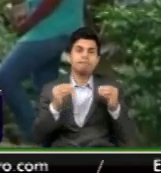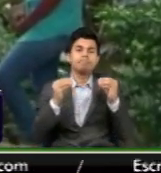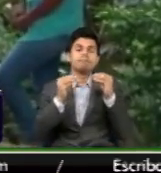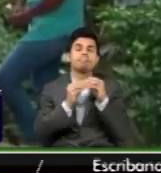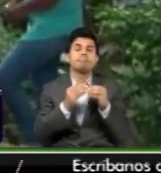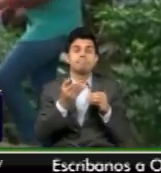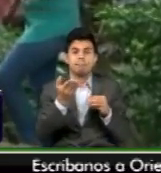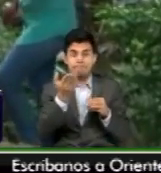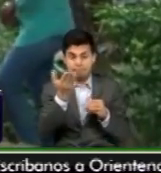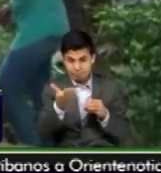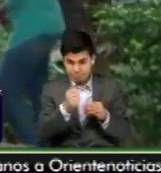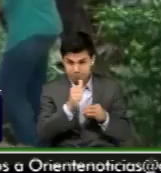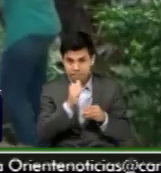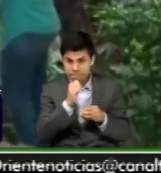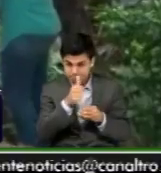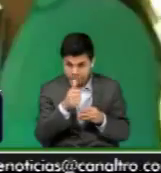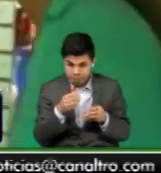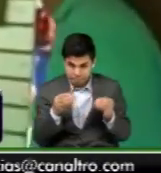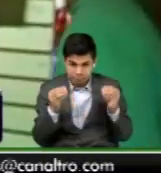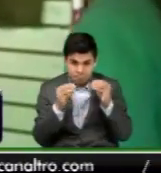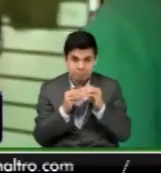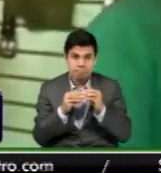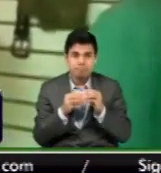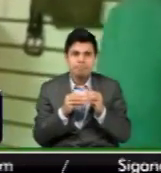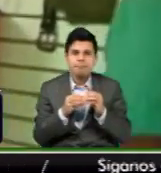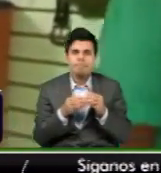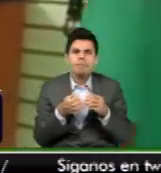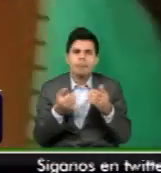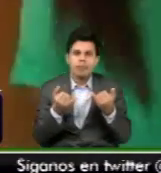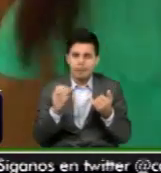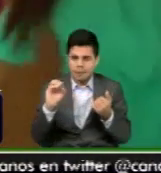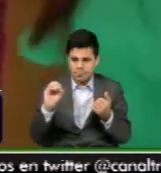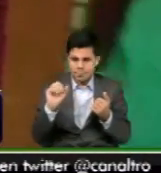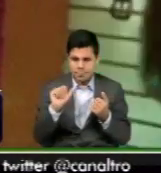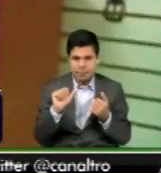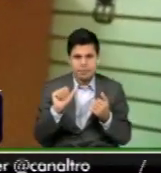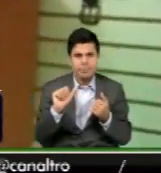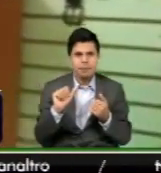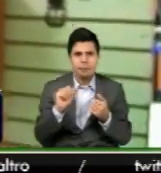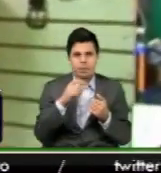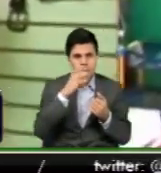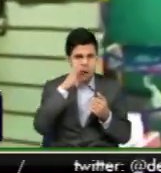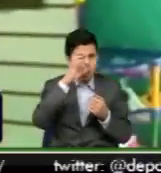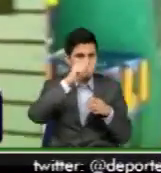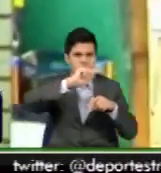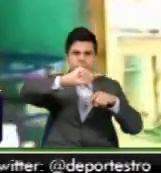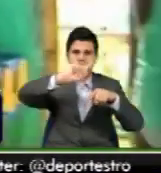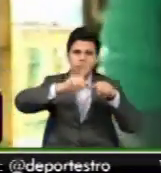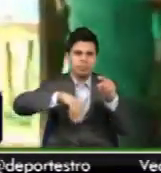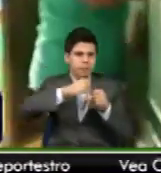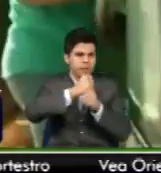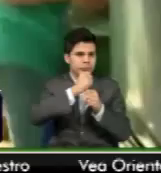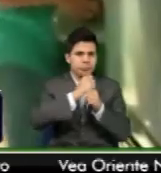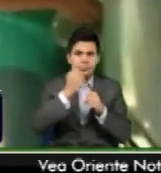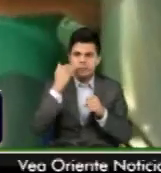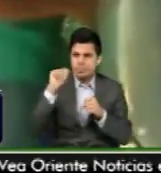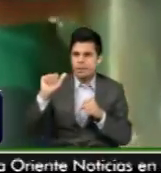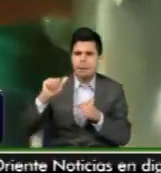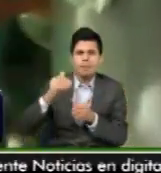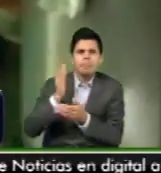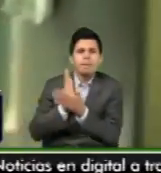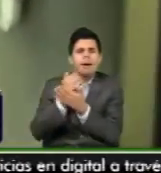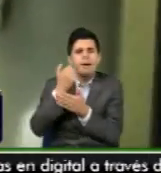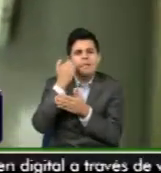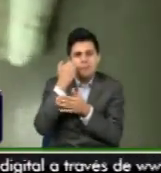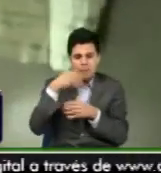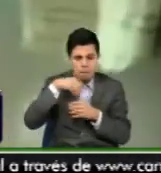la racha parece que al fin no terminara, la pareja de Fabiola está inhabilitada para trabajar y ella sufre una enfermedad en la